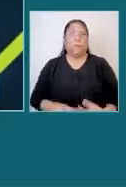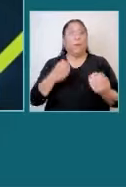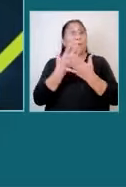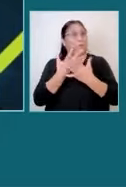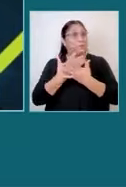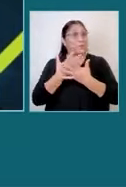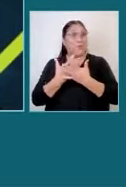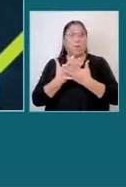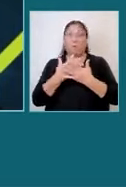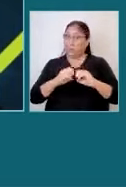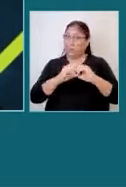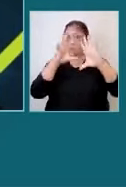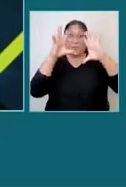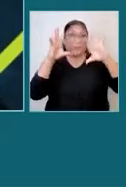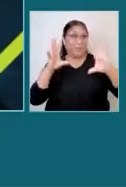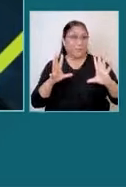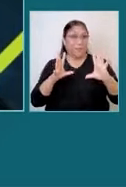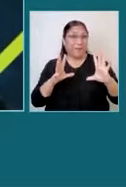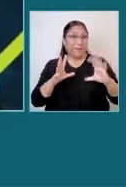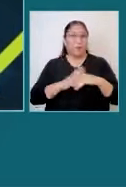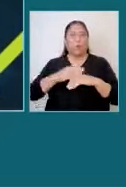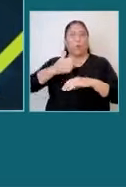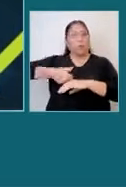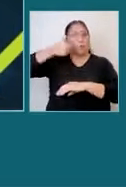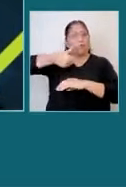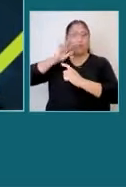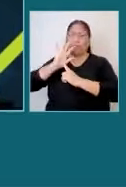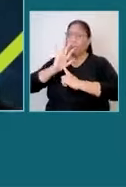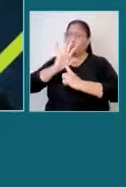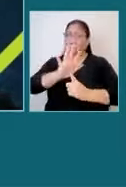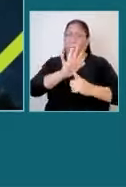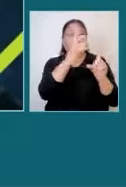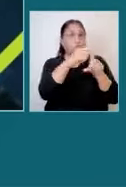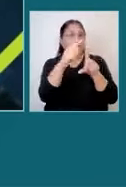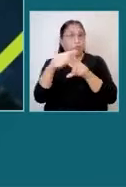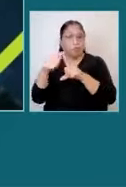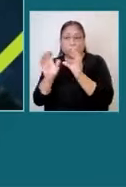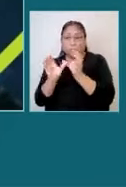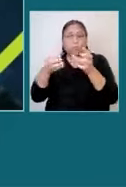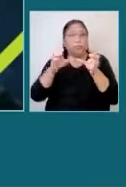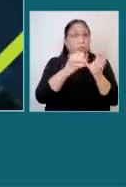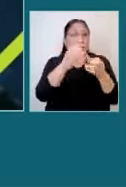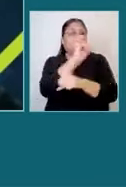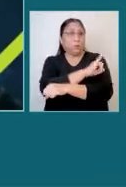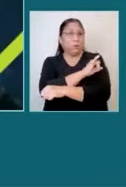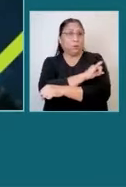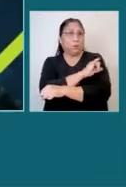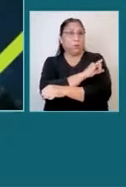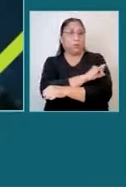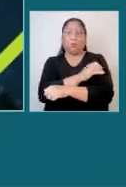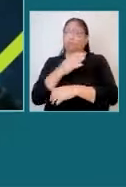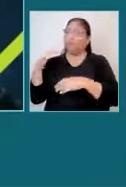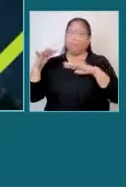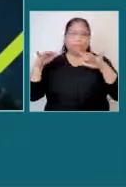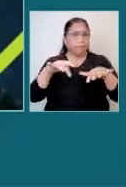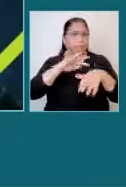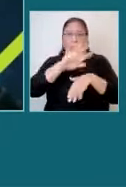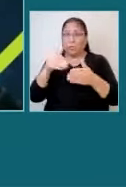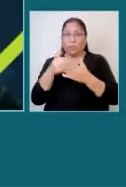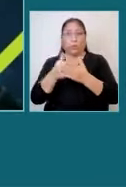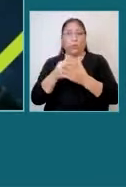Muy bien, muy buenos días con autoridades, representantes de los diferentes sectores e instituciones, asistentes todos en representación